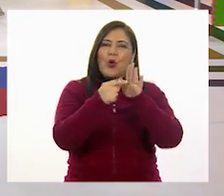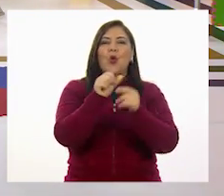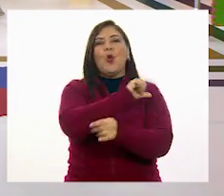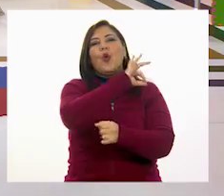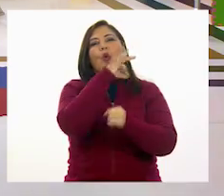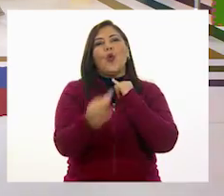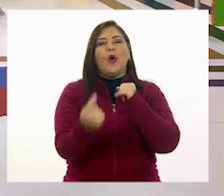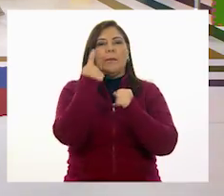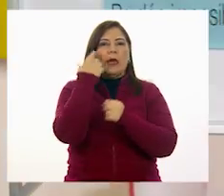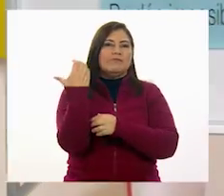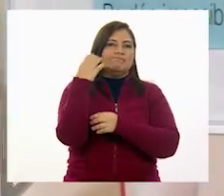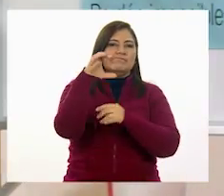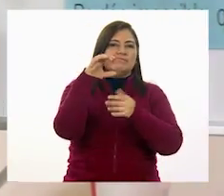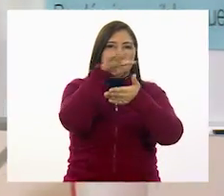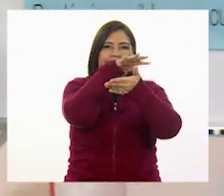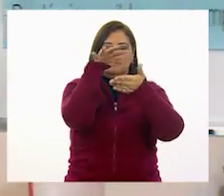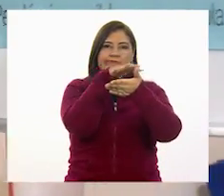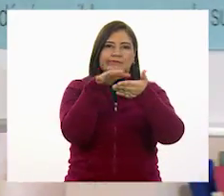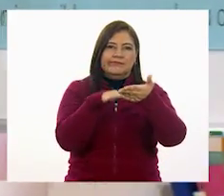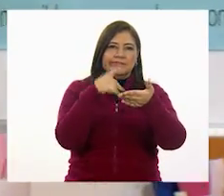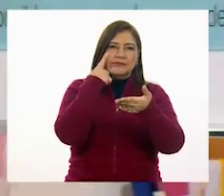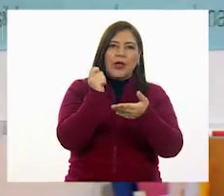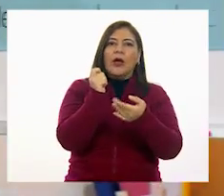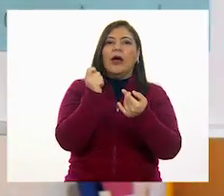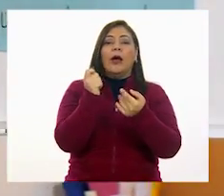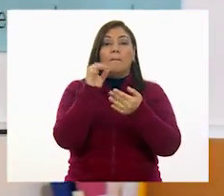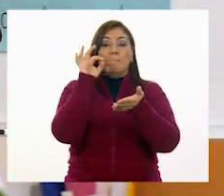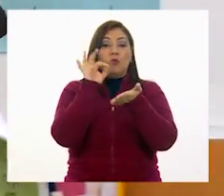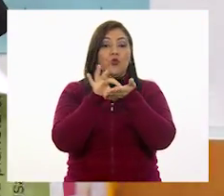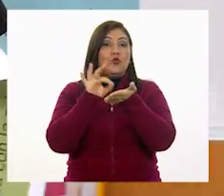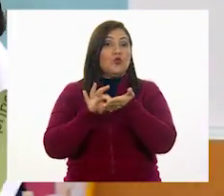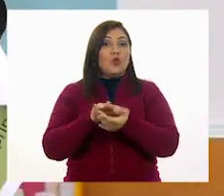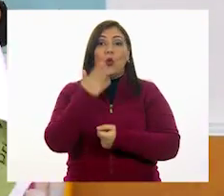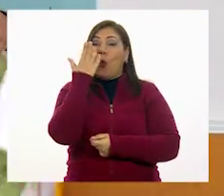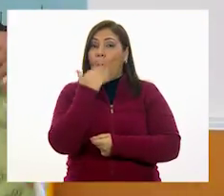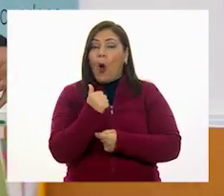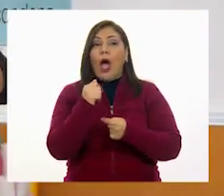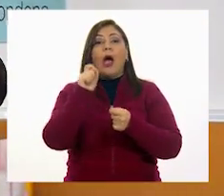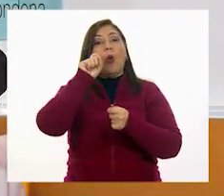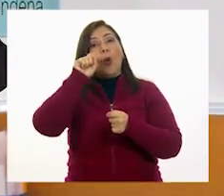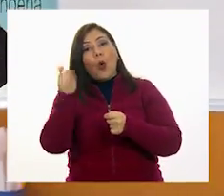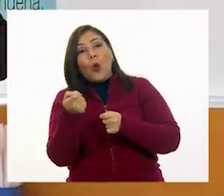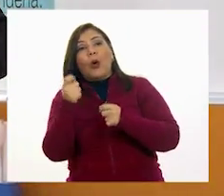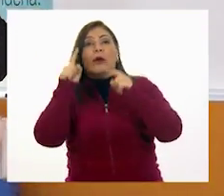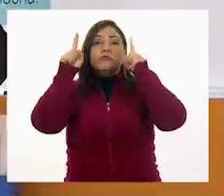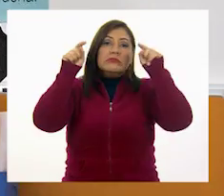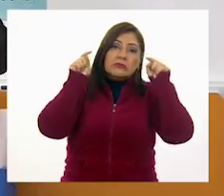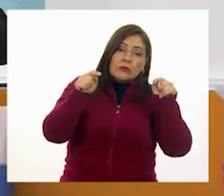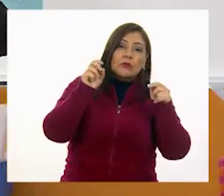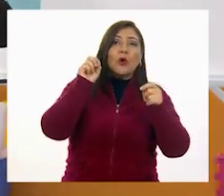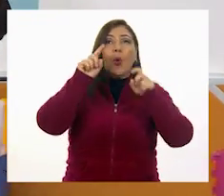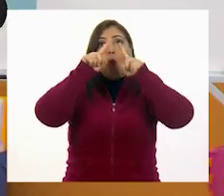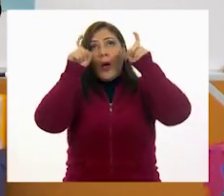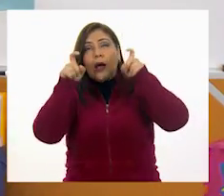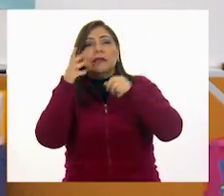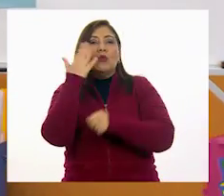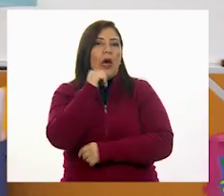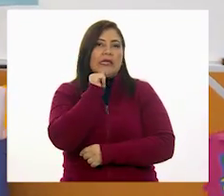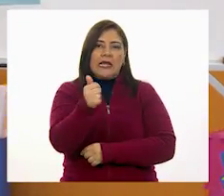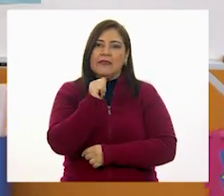texto donde no hay puntos, comas, signos de admiración.